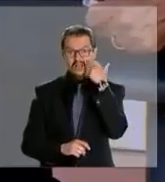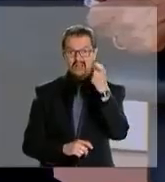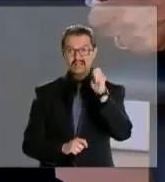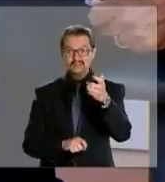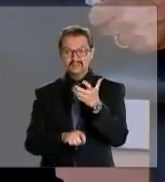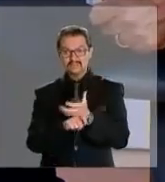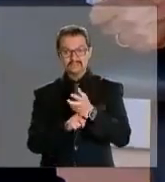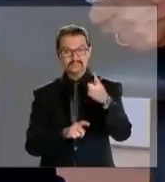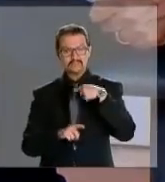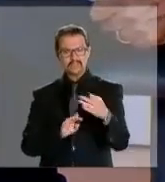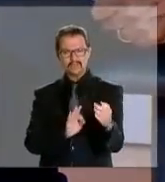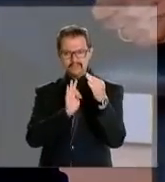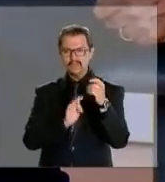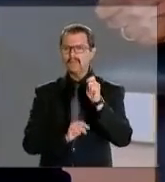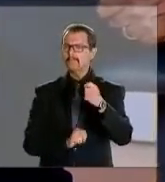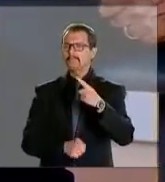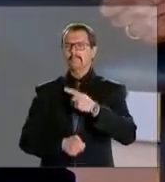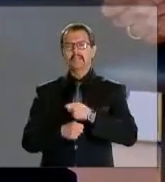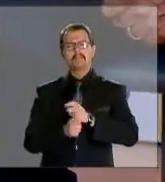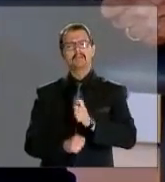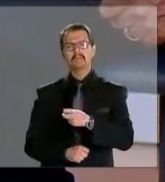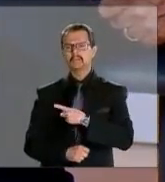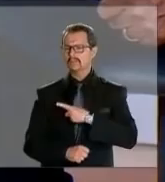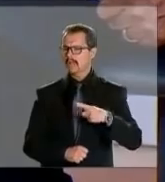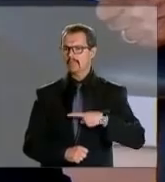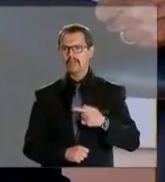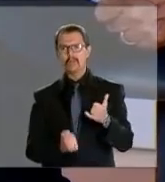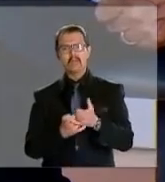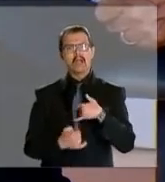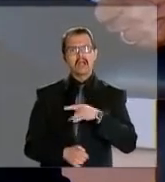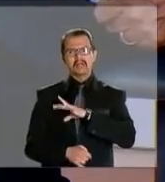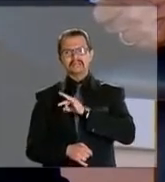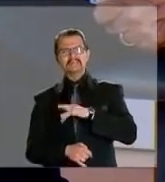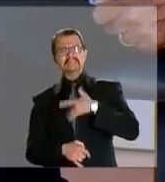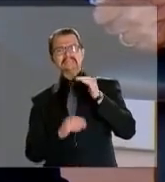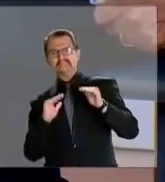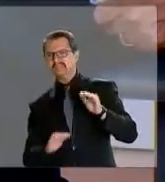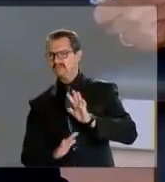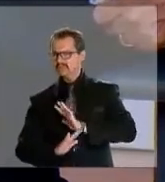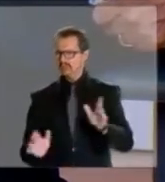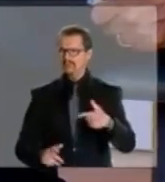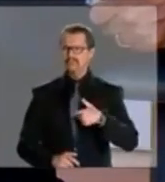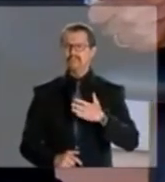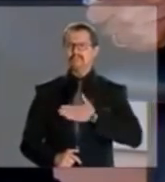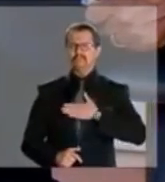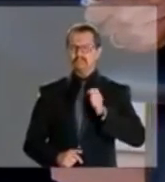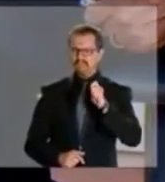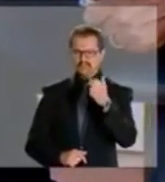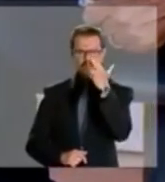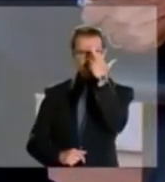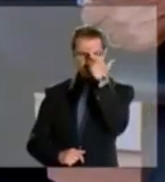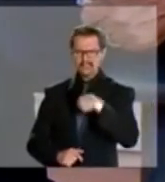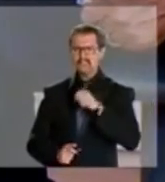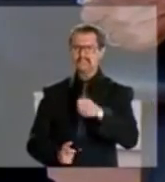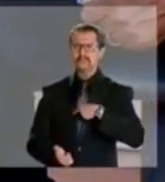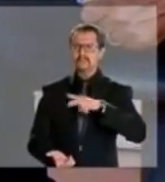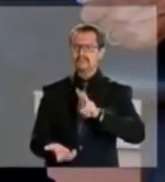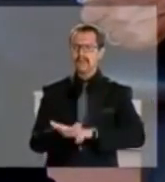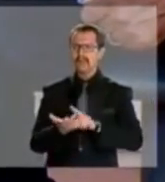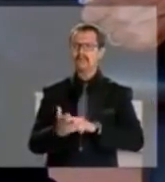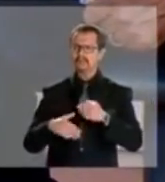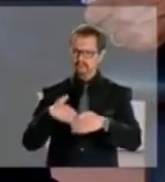respetarte tú mismo llegó a ser un presidente que sí actúe con dignidad y yo si luis ángel voy a defender el interés